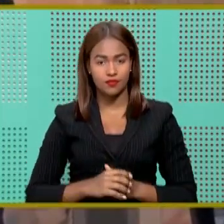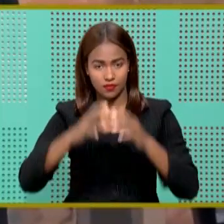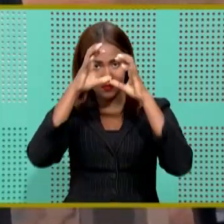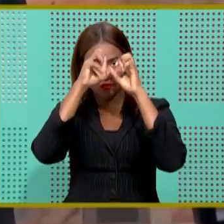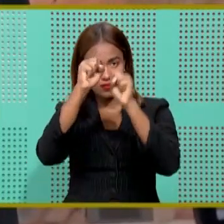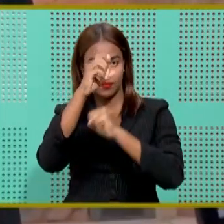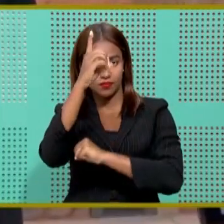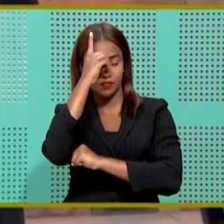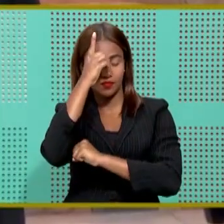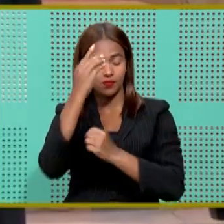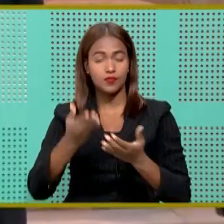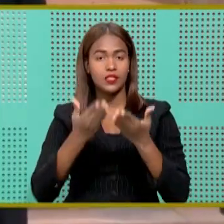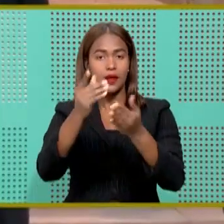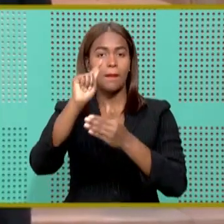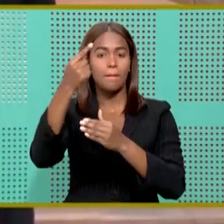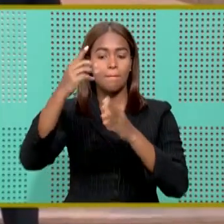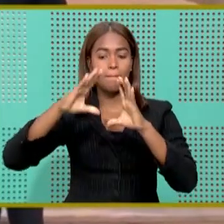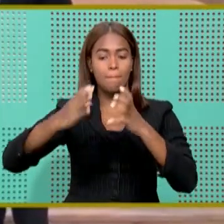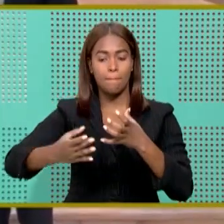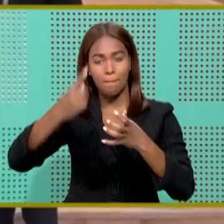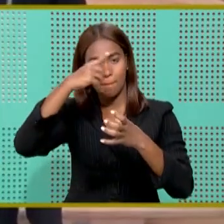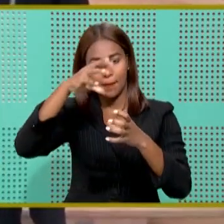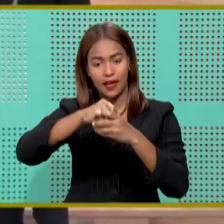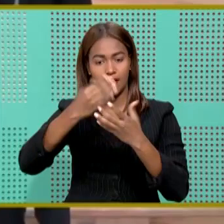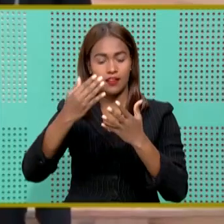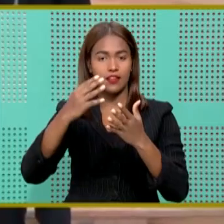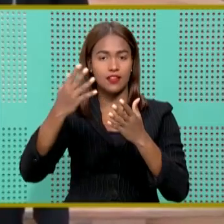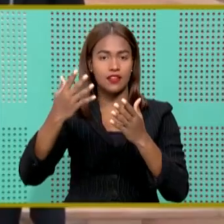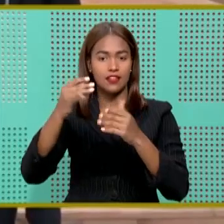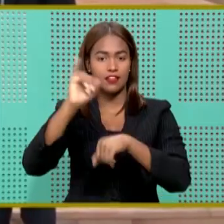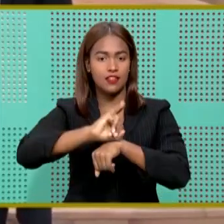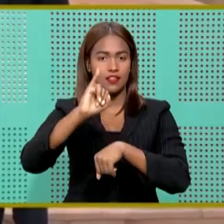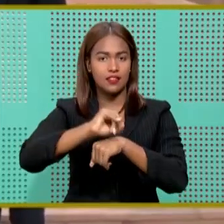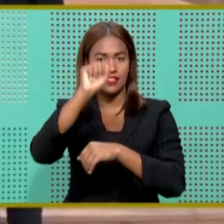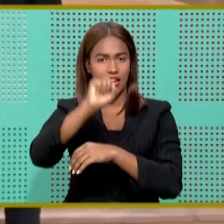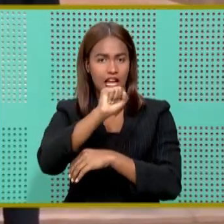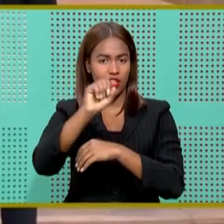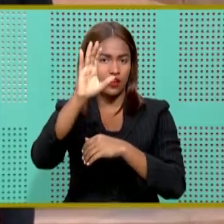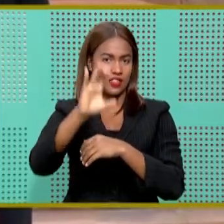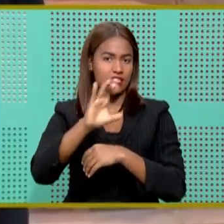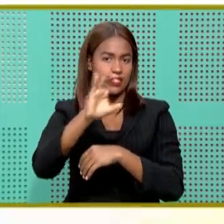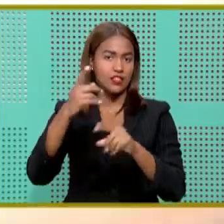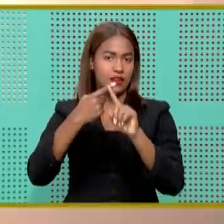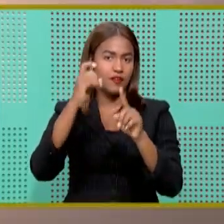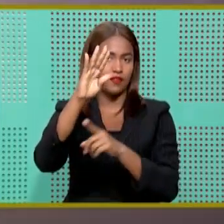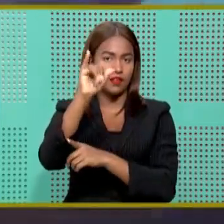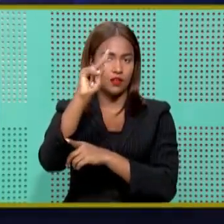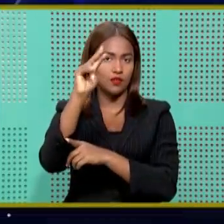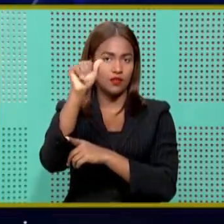Presidente Danilo Medina entrega la primera etapa del Santuario Santo Cristo de los Milagros en Bayaguana.